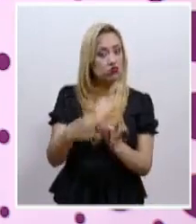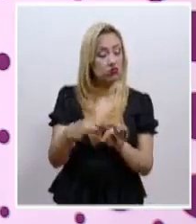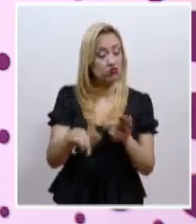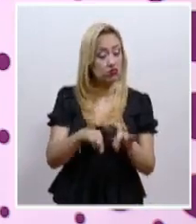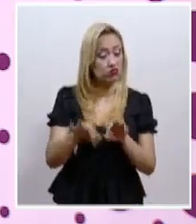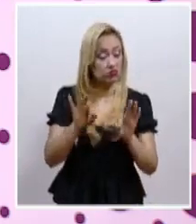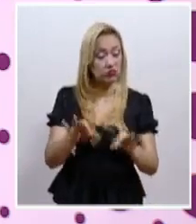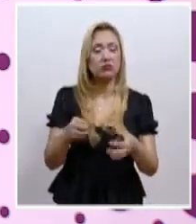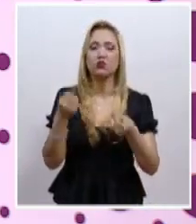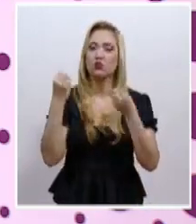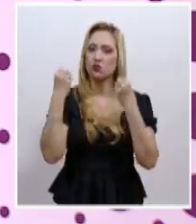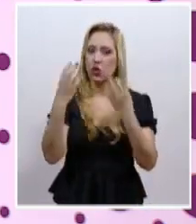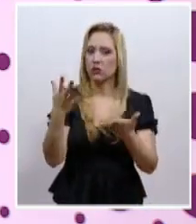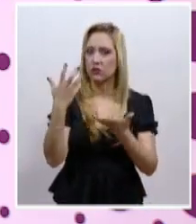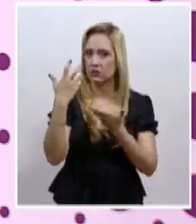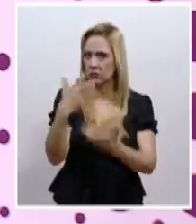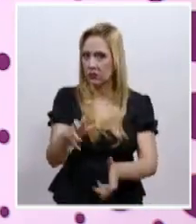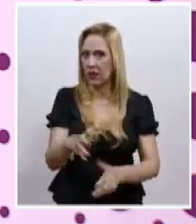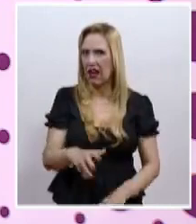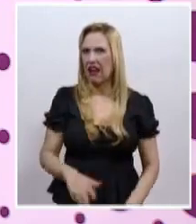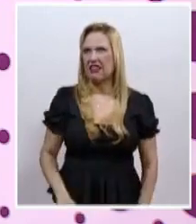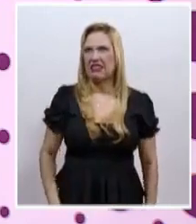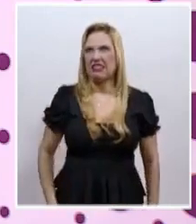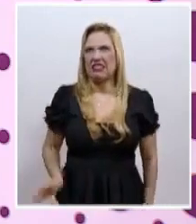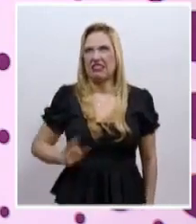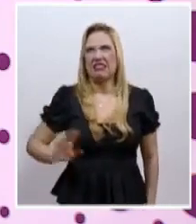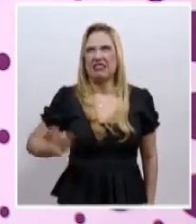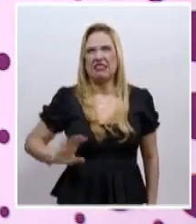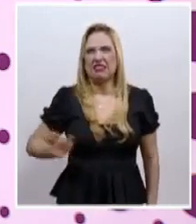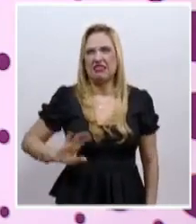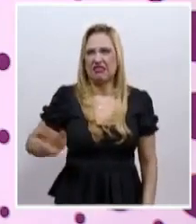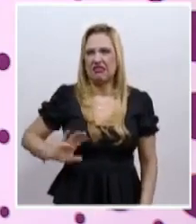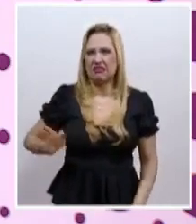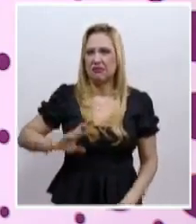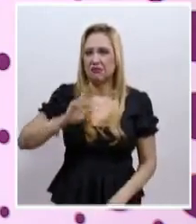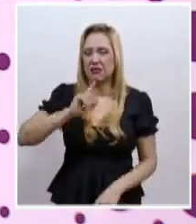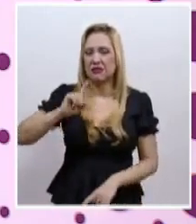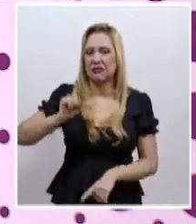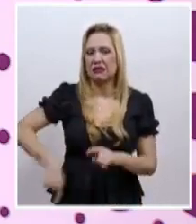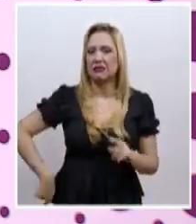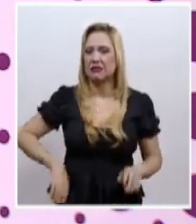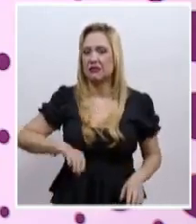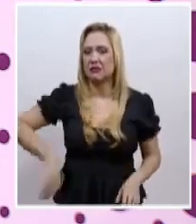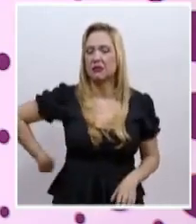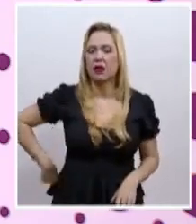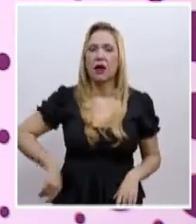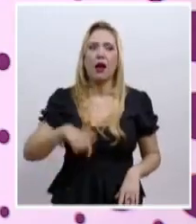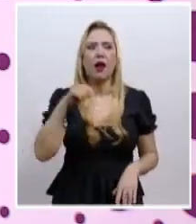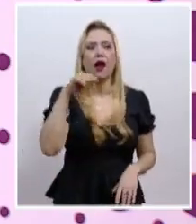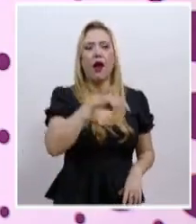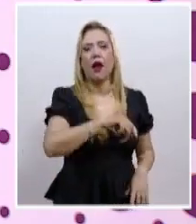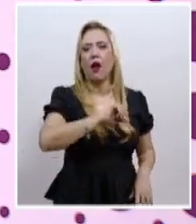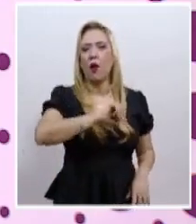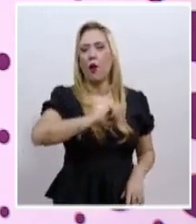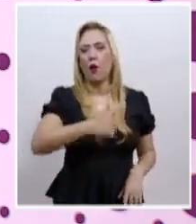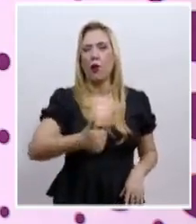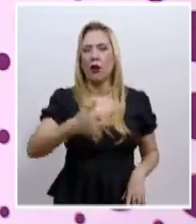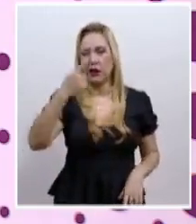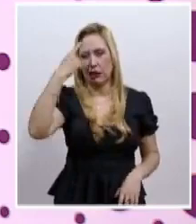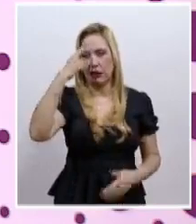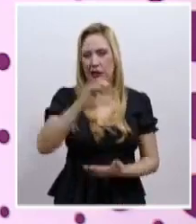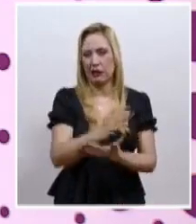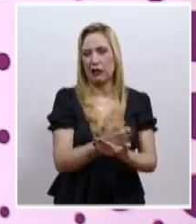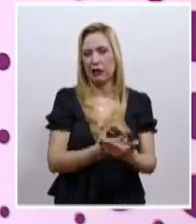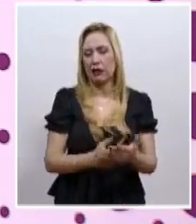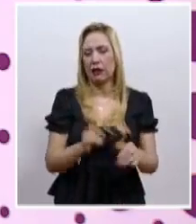tratando de evitar pagar impuestos, crearon estas otras empresas satélite, vamos a decirles, para no